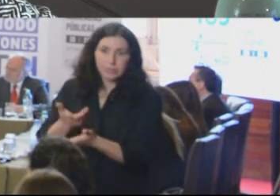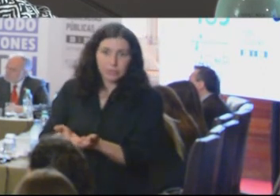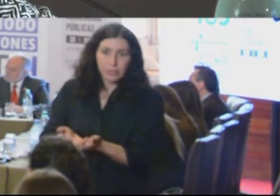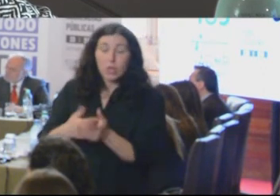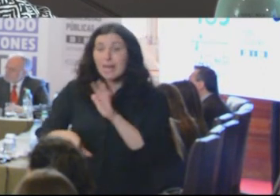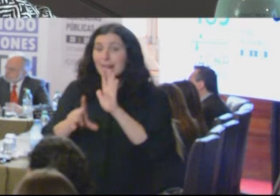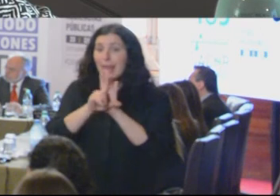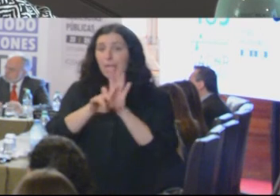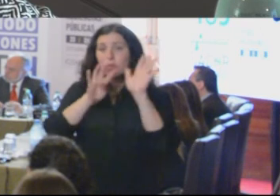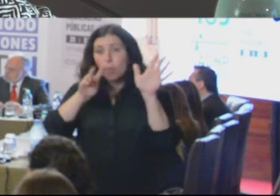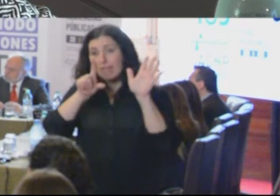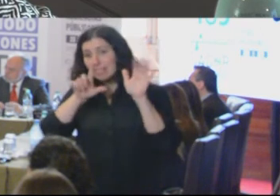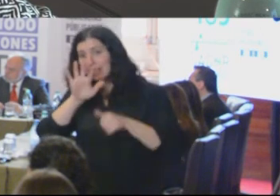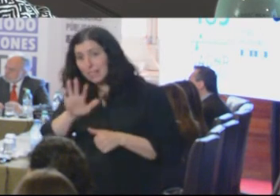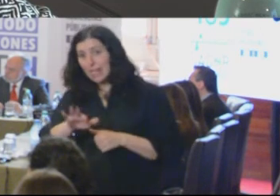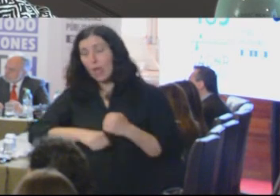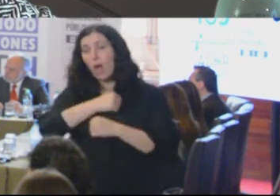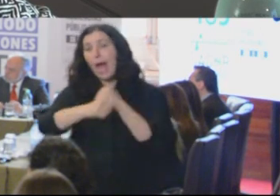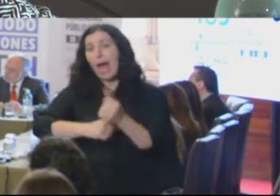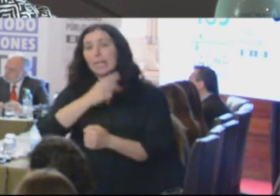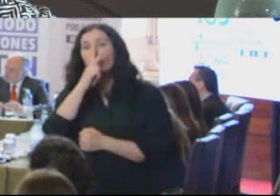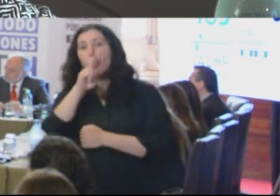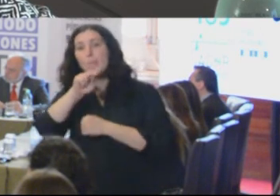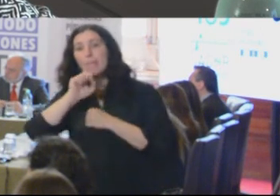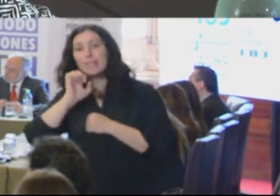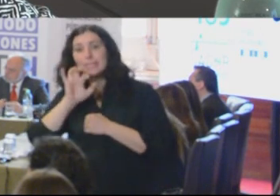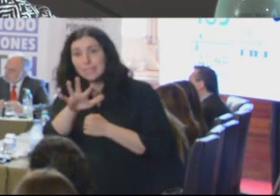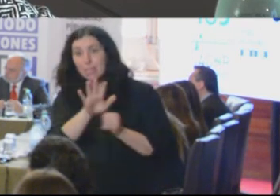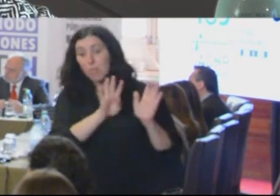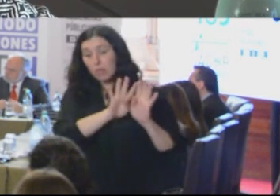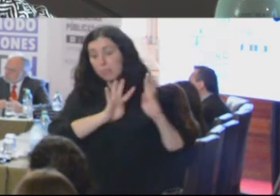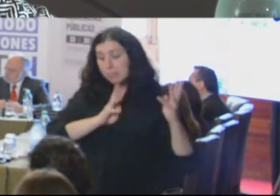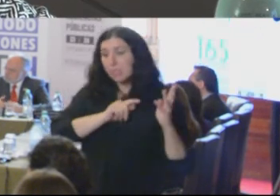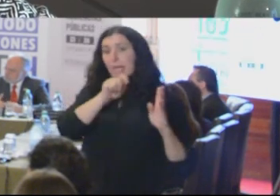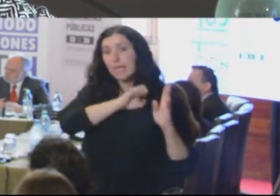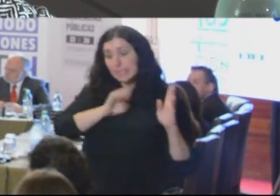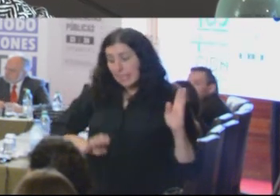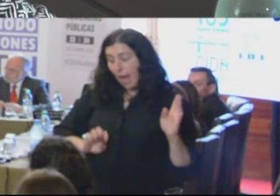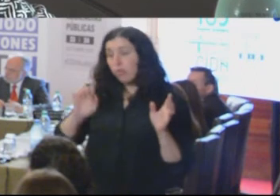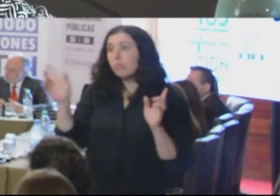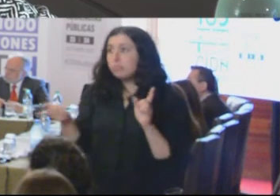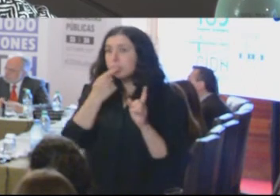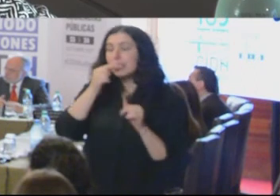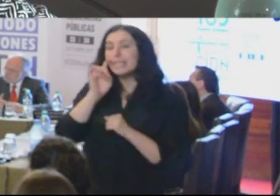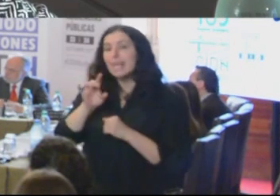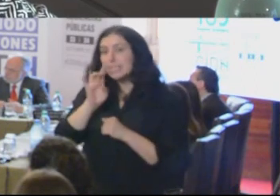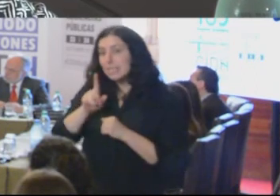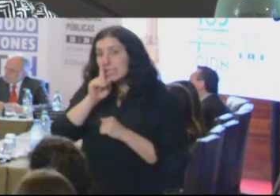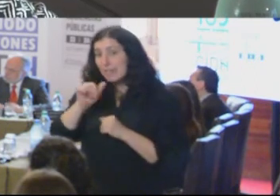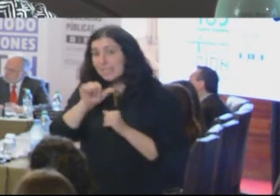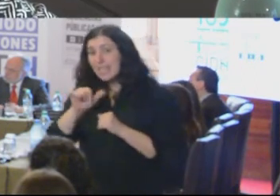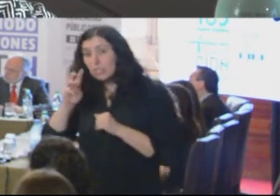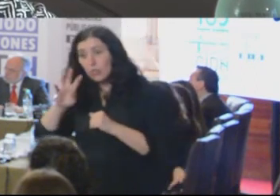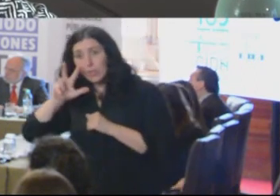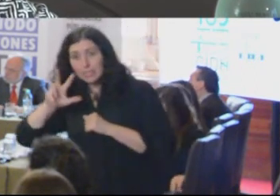ley 975 de 2005 la propia fiscalía ordenó 15 mil 743 compulsas de copias para que se